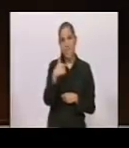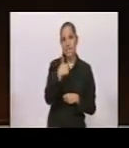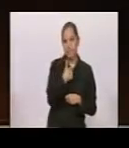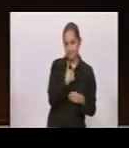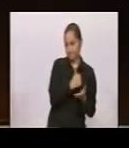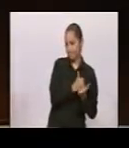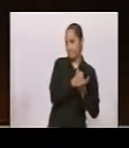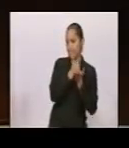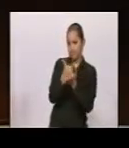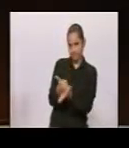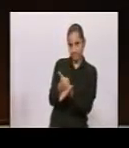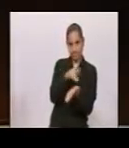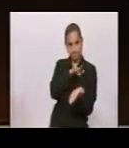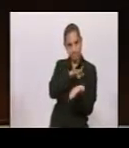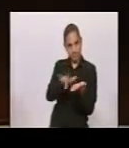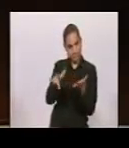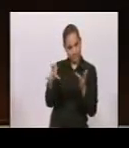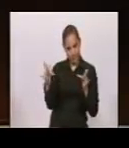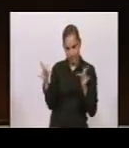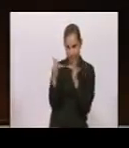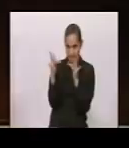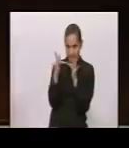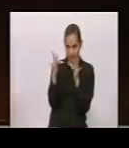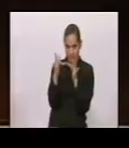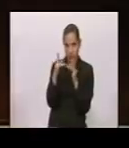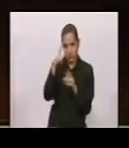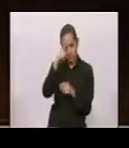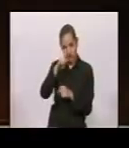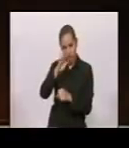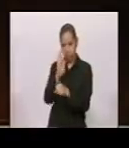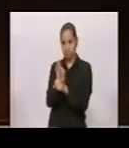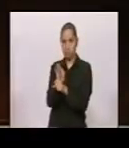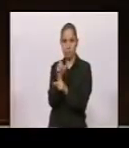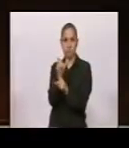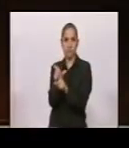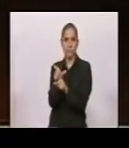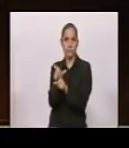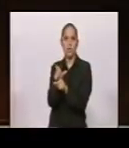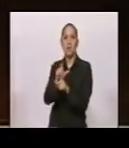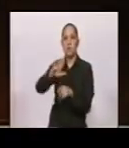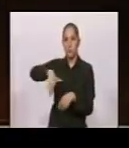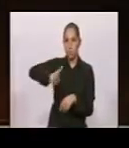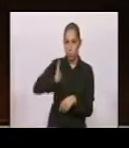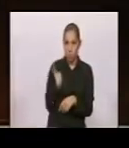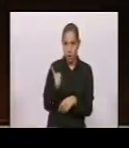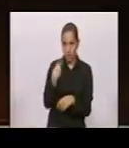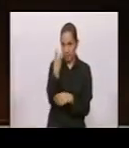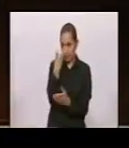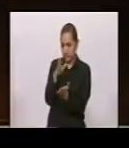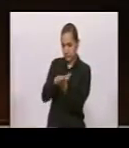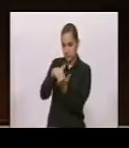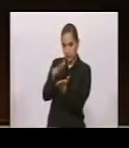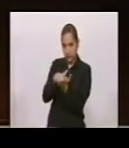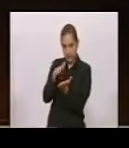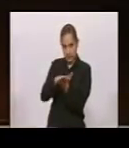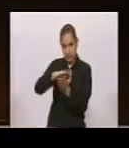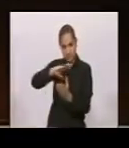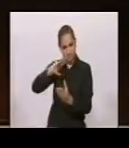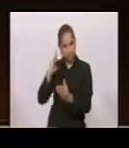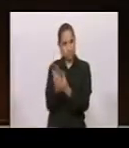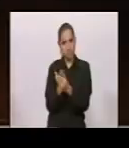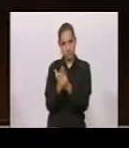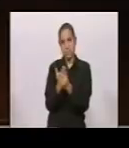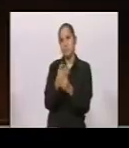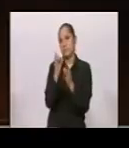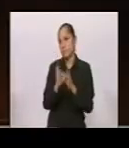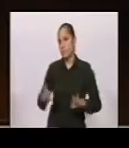de manera directa al resguardo de la memoria de este documento esencial para